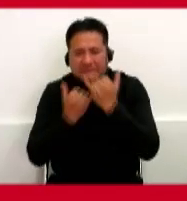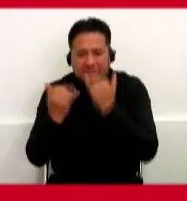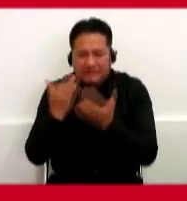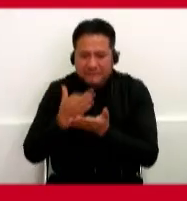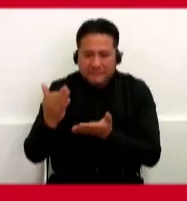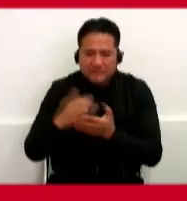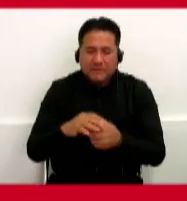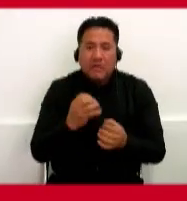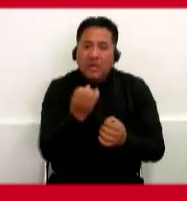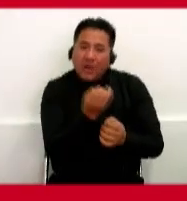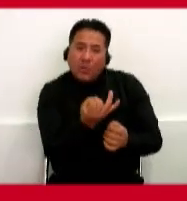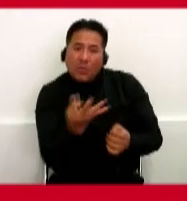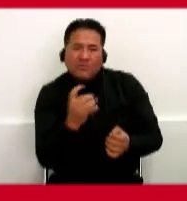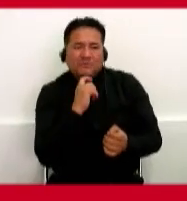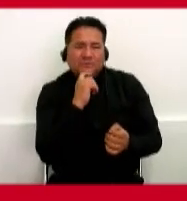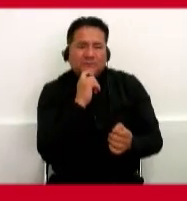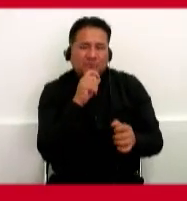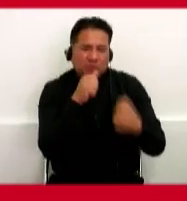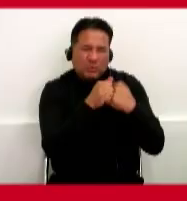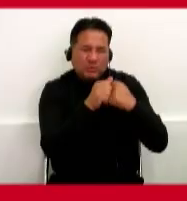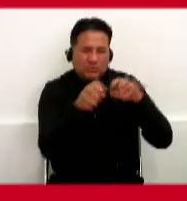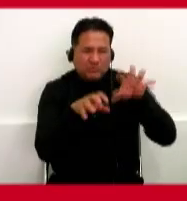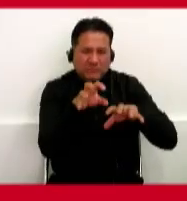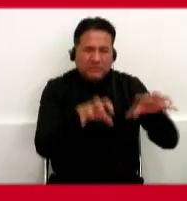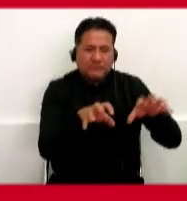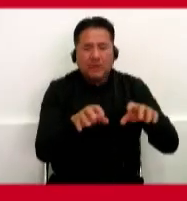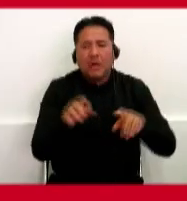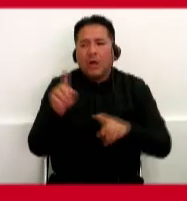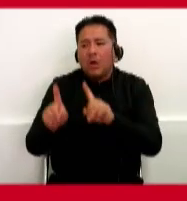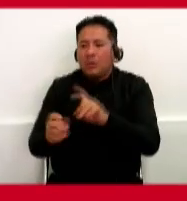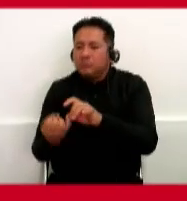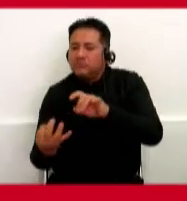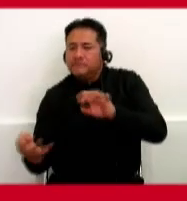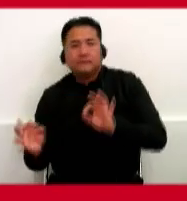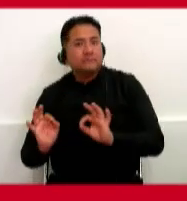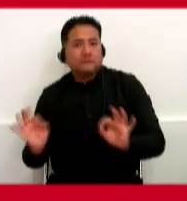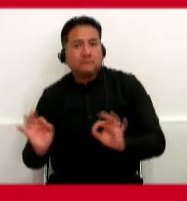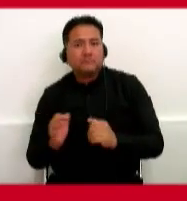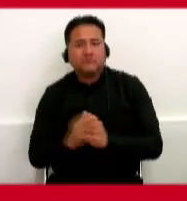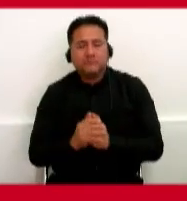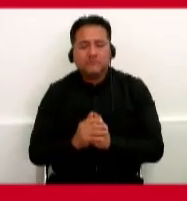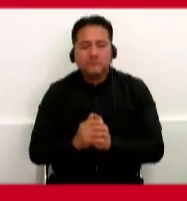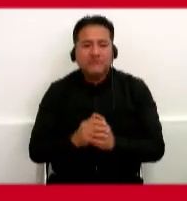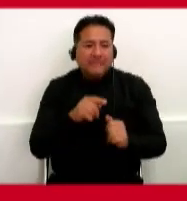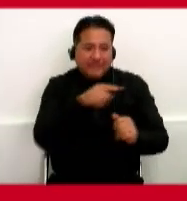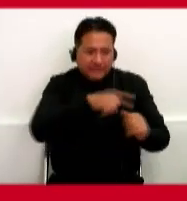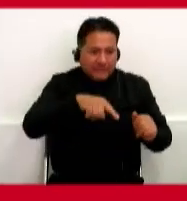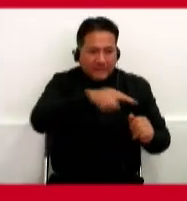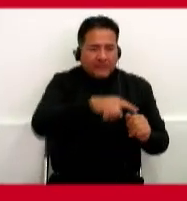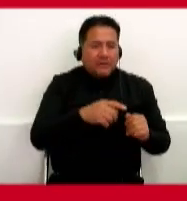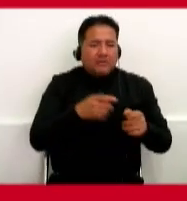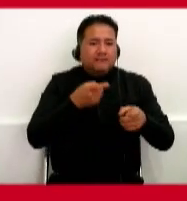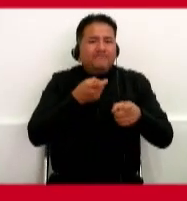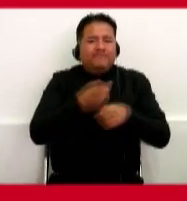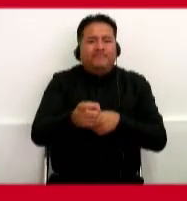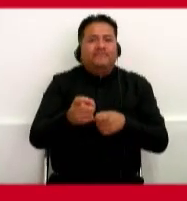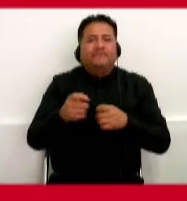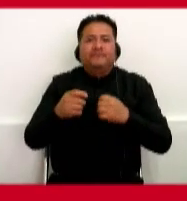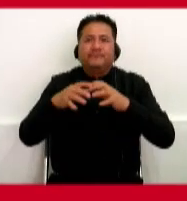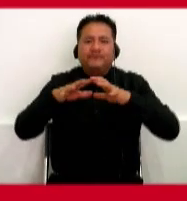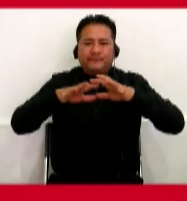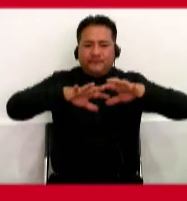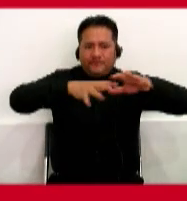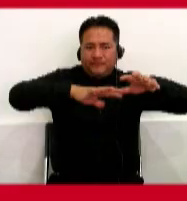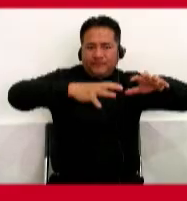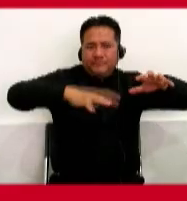están mineralizadas y otras no, y estas zonas han generado un deterioro en la calidad del macizo rocoso, y asimismo